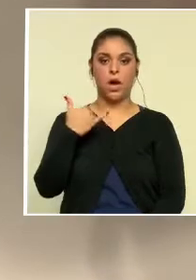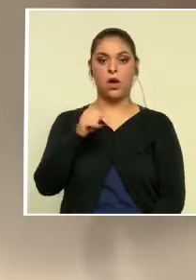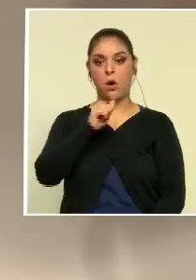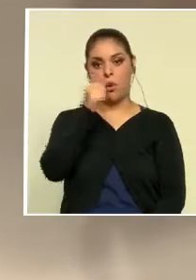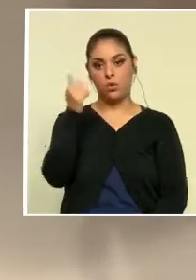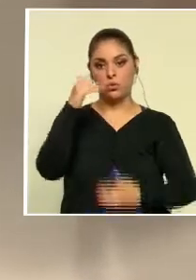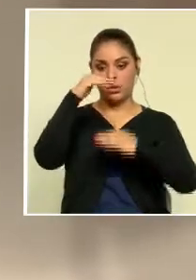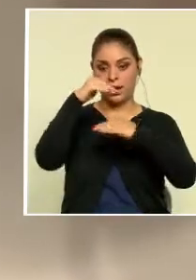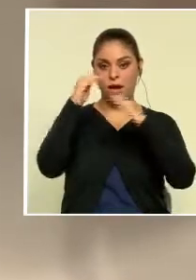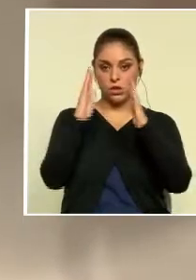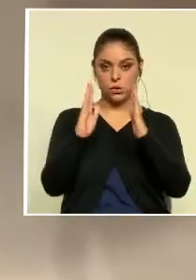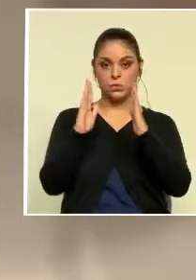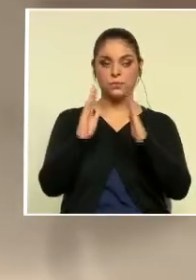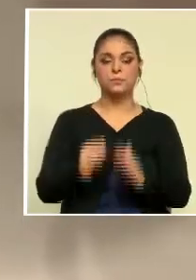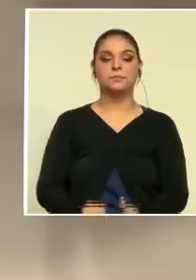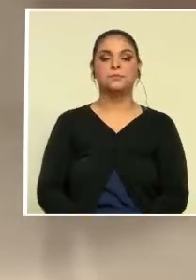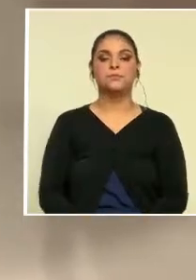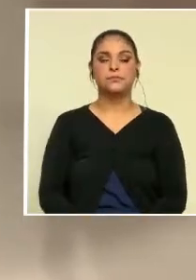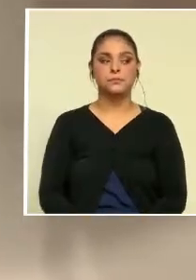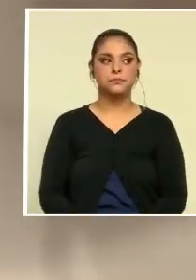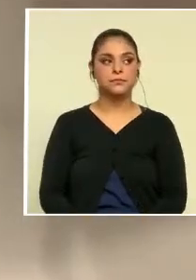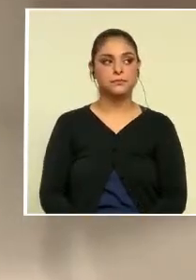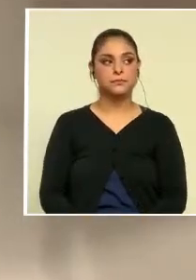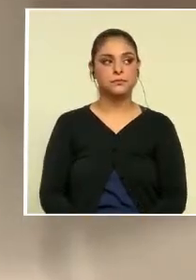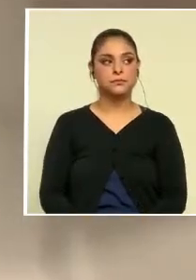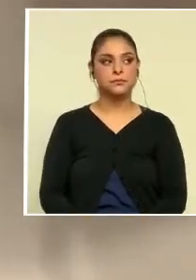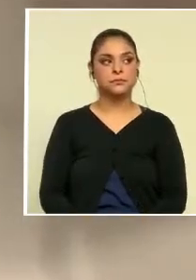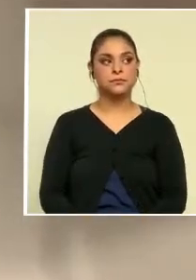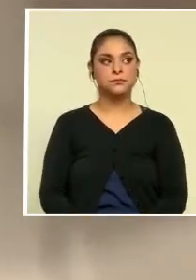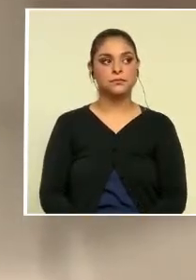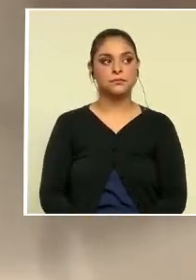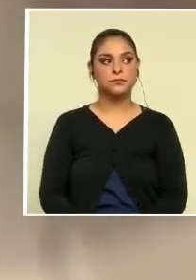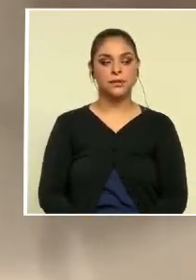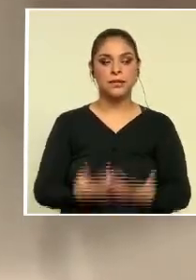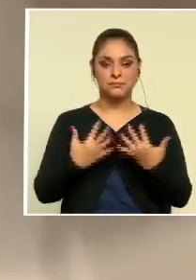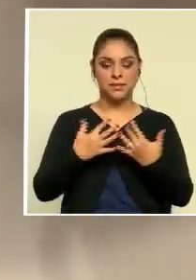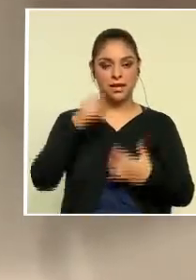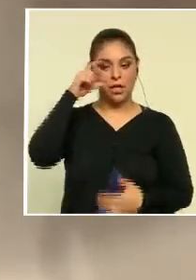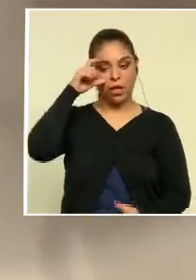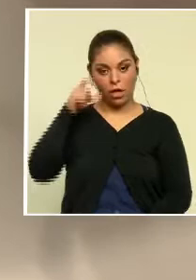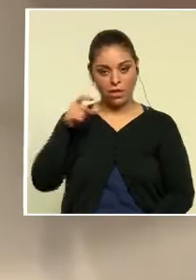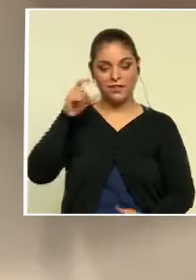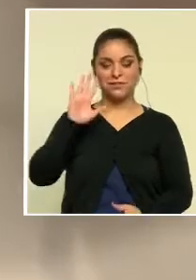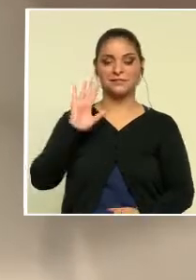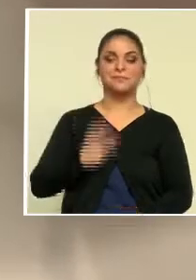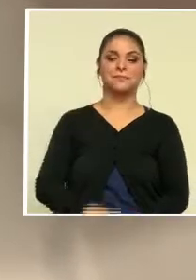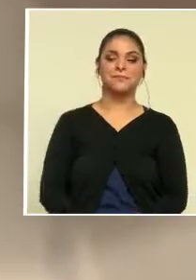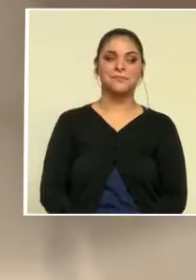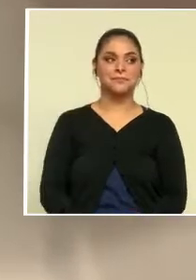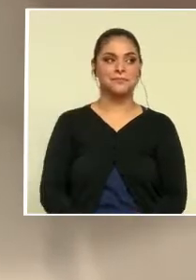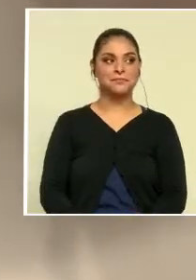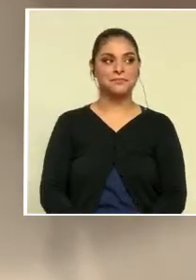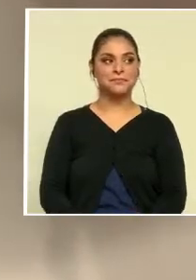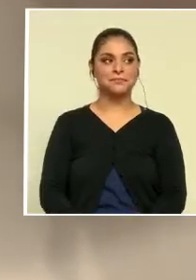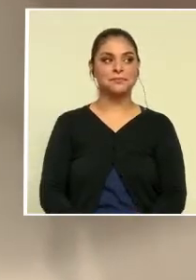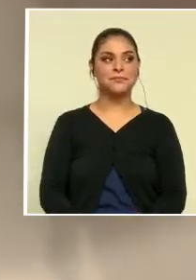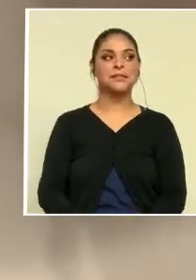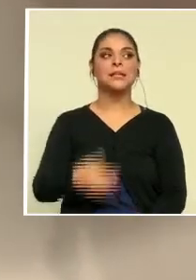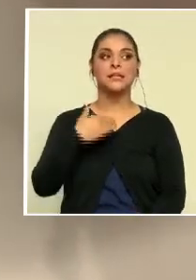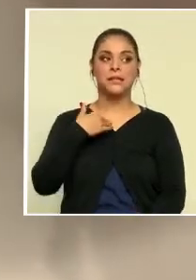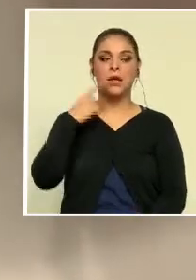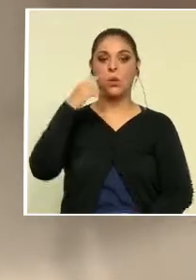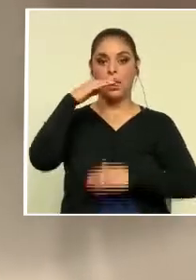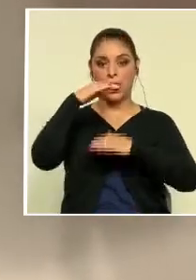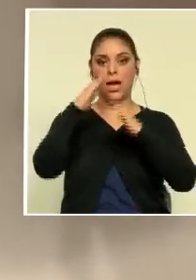cartón entonces ahí parece que se me están cayendo los antiguos ya tengo aquí un cartón